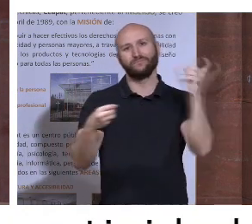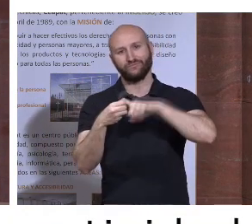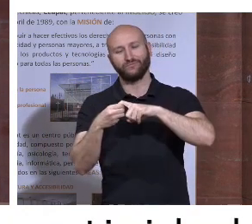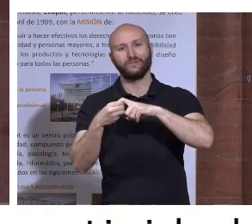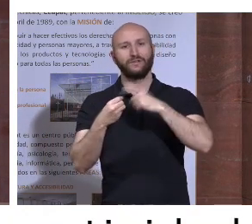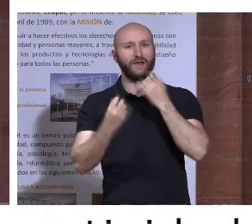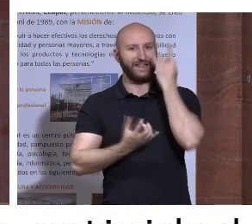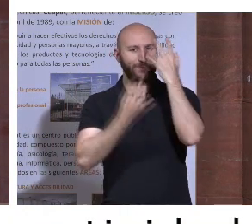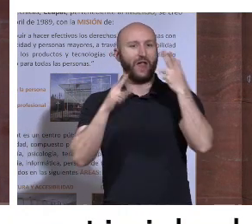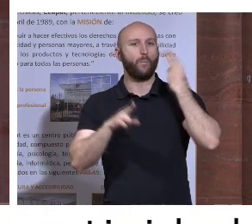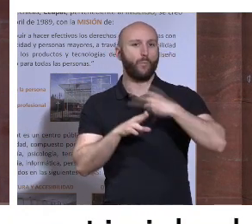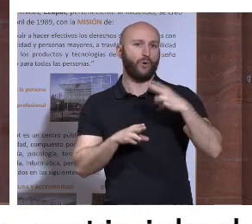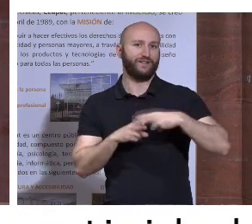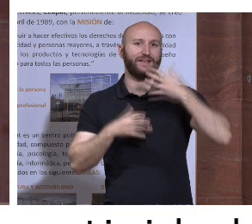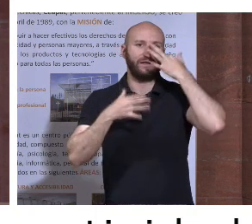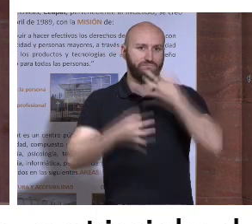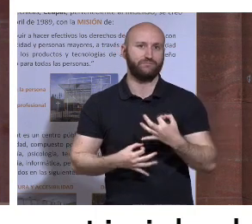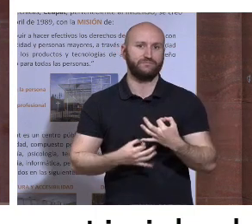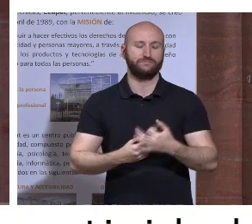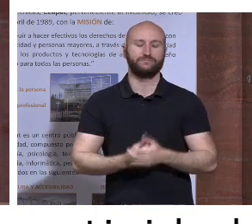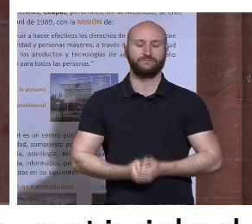realmente. Y además,